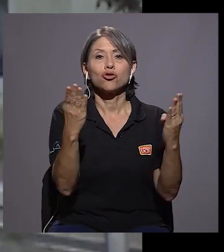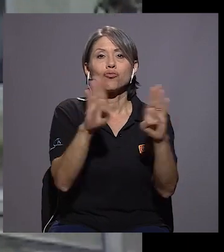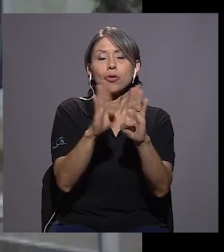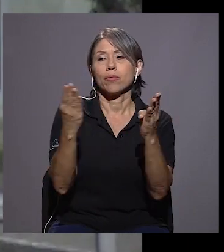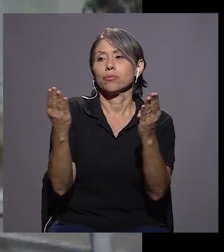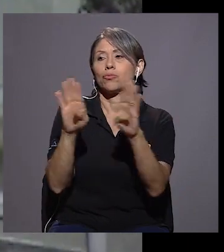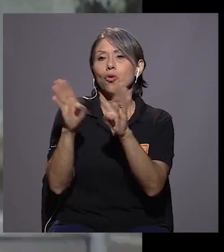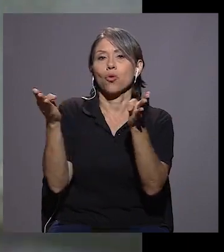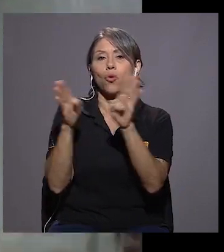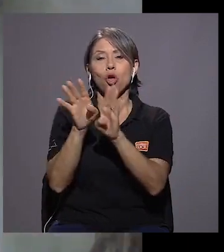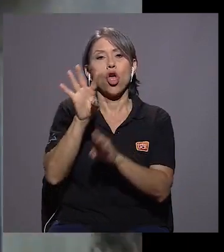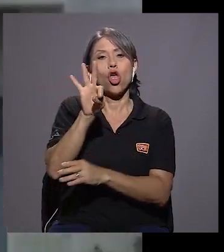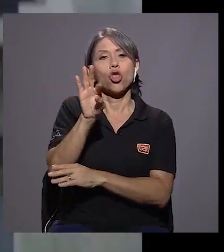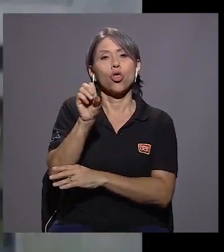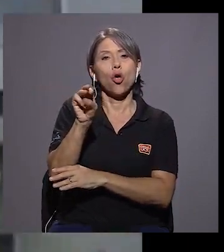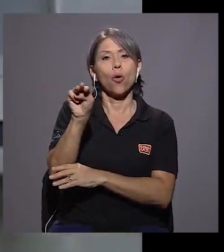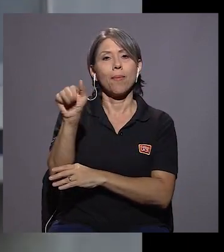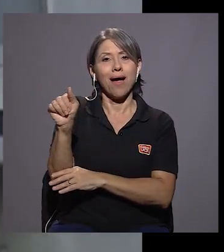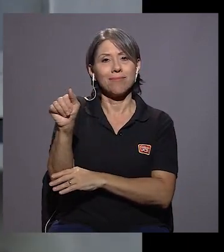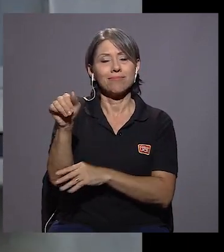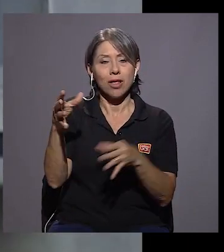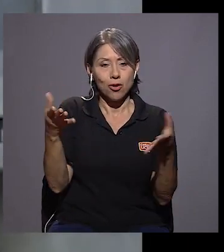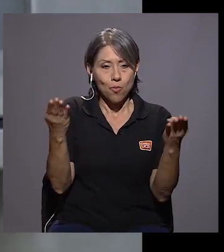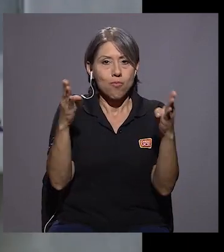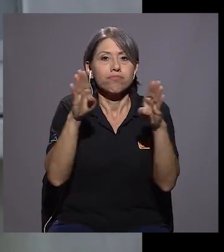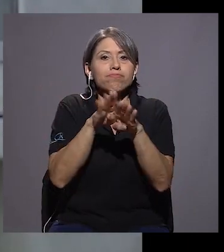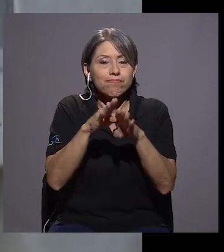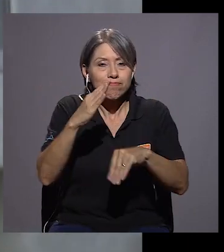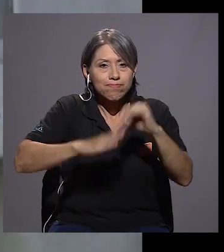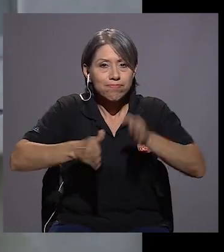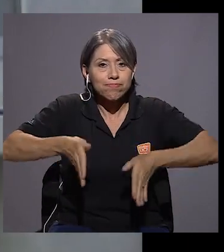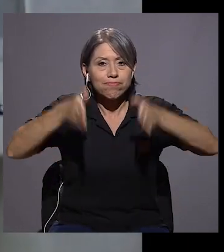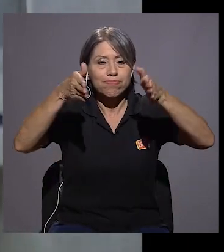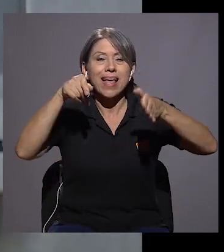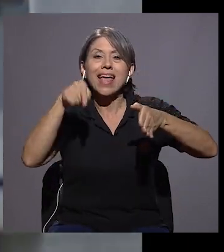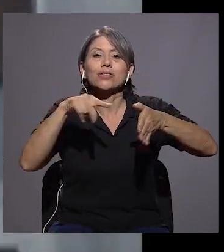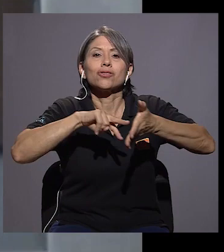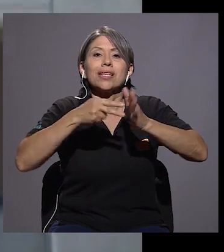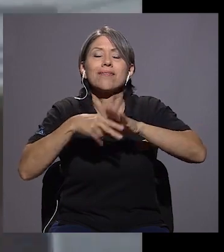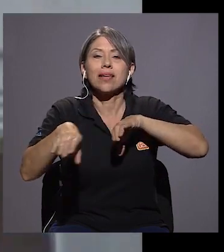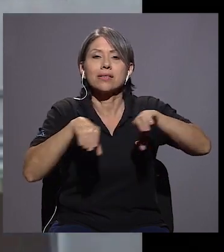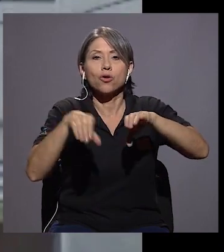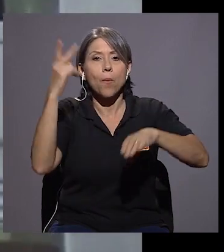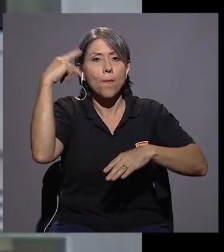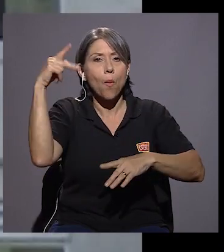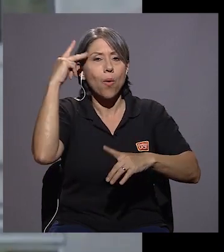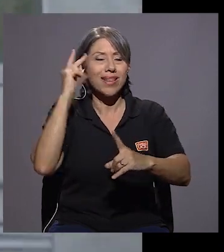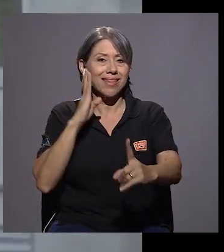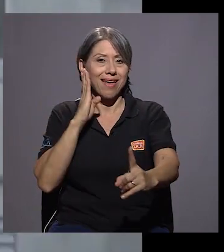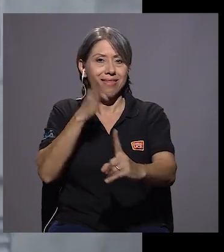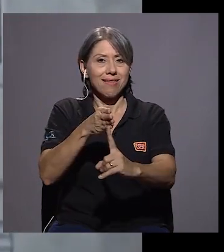tomas. Claramente las tomas son una forma de acción directa, una acción política directa